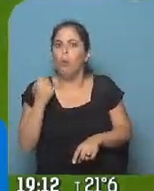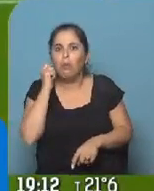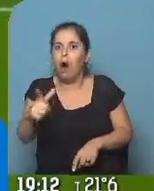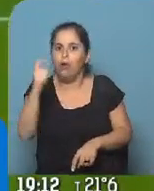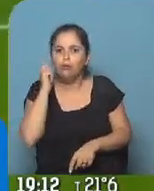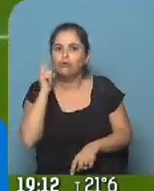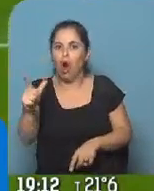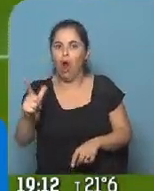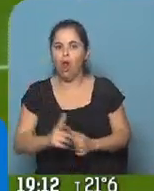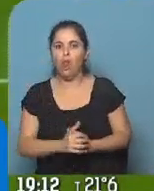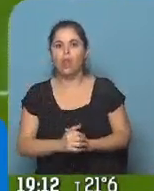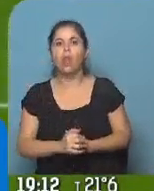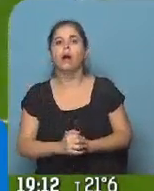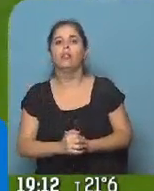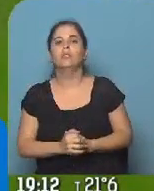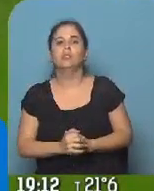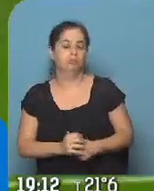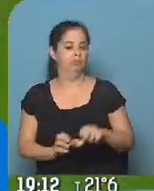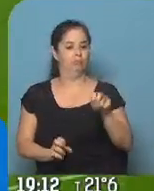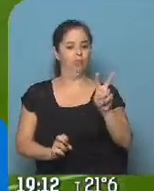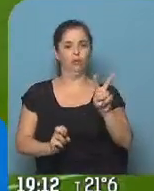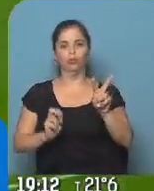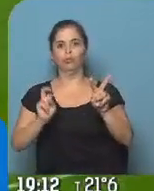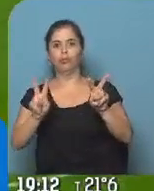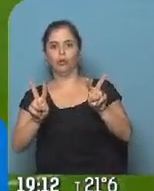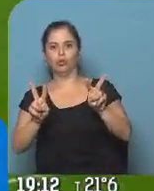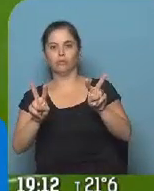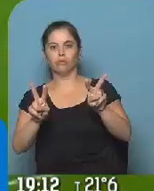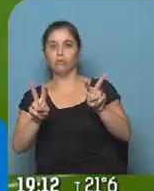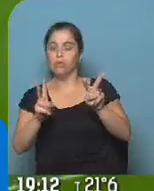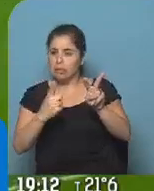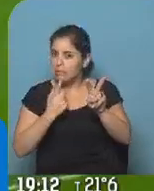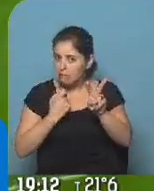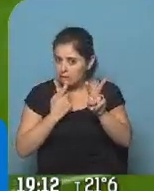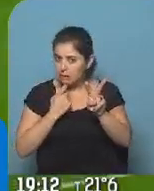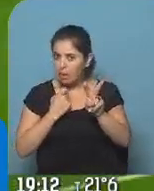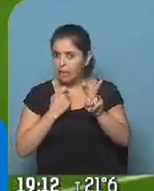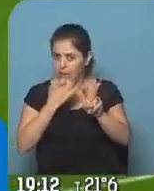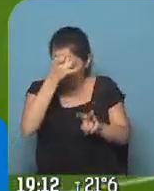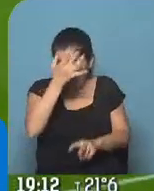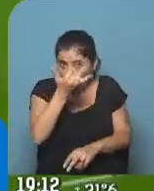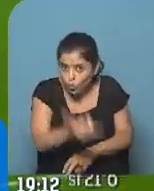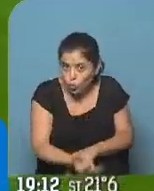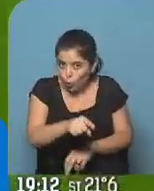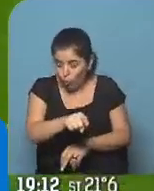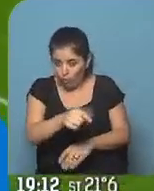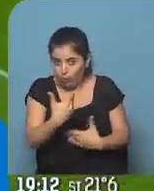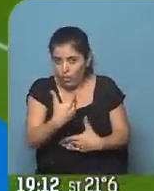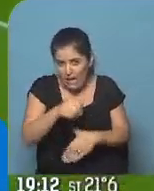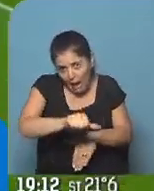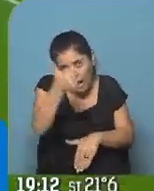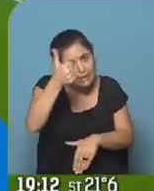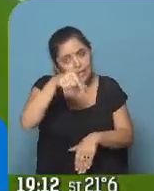el brasileño, lo aprovechaba y ponía el partido 2-2. River tuvo la chance de ganarlo en este penal del Titi Martínez. La pelota pegó en